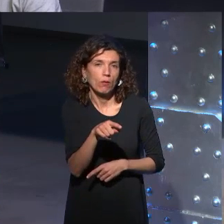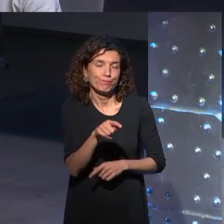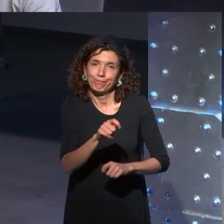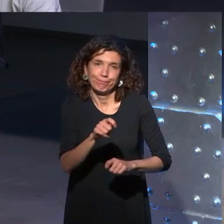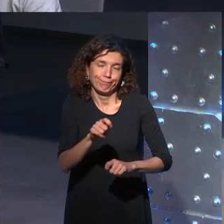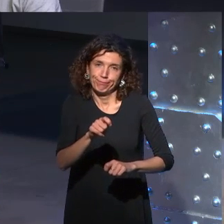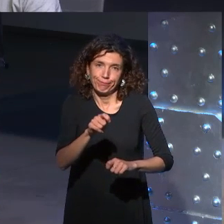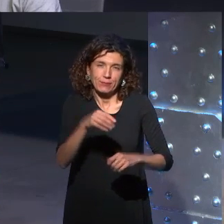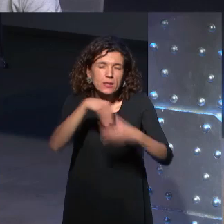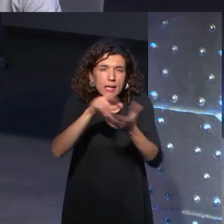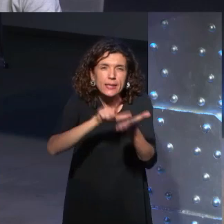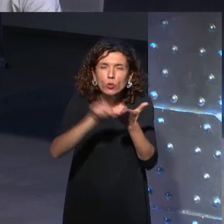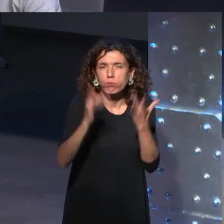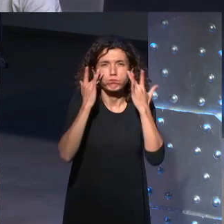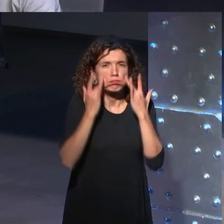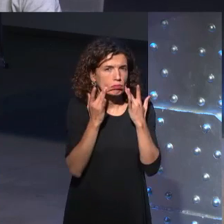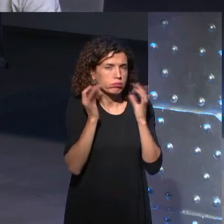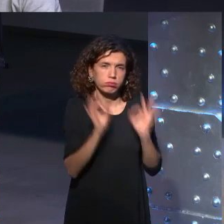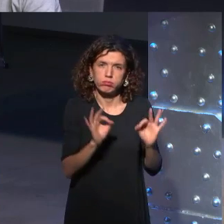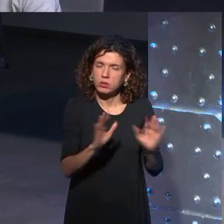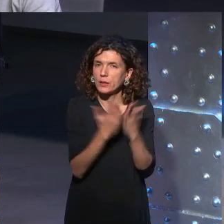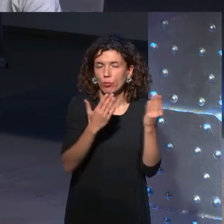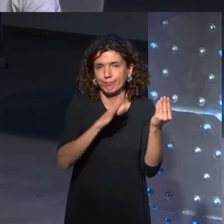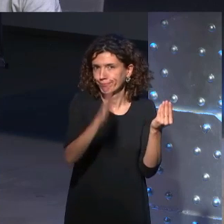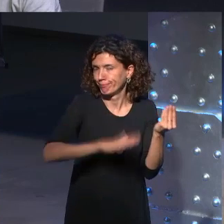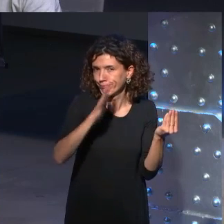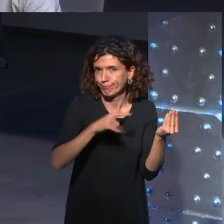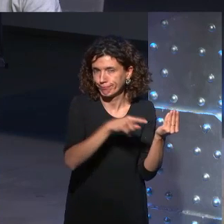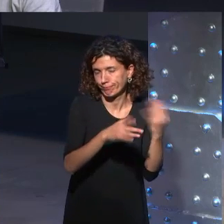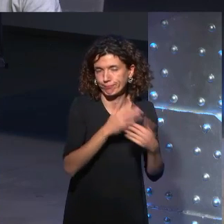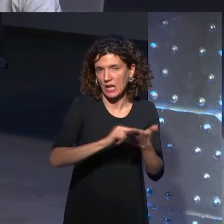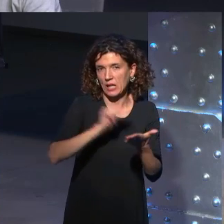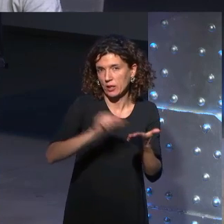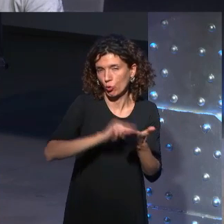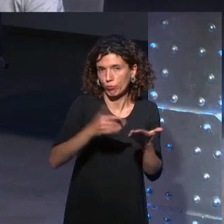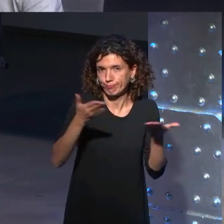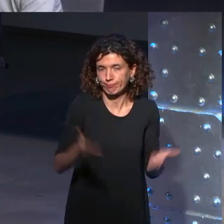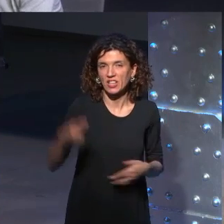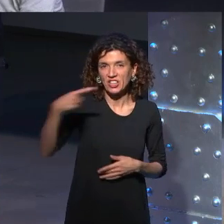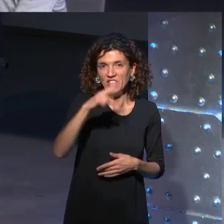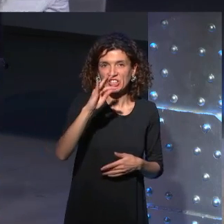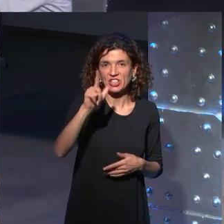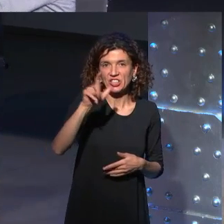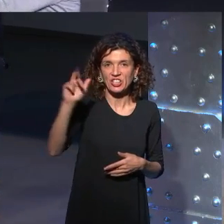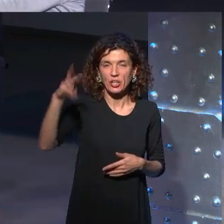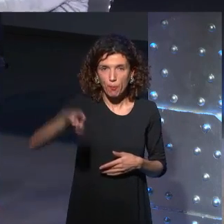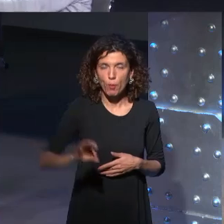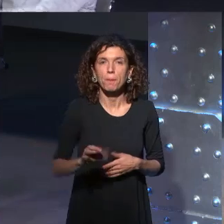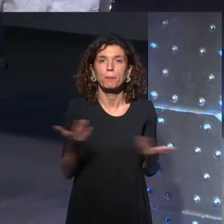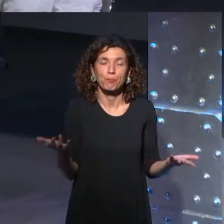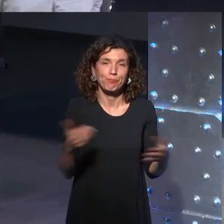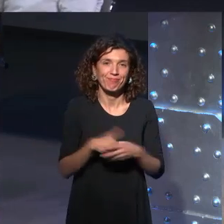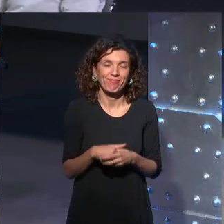trasfondo literario de este gran libro que ha escrito Guillermo, para el que pedimos un